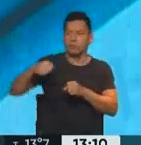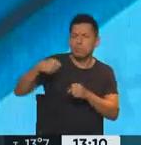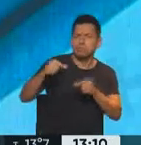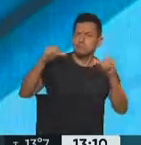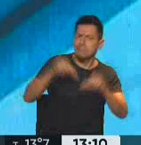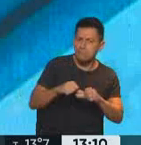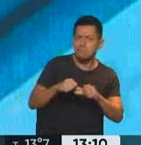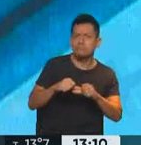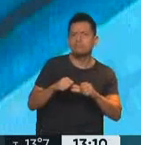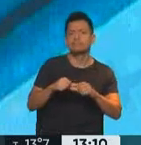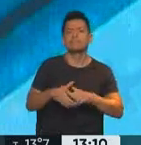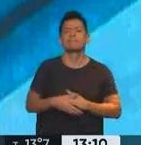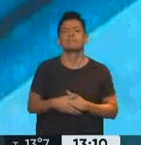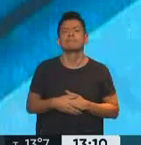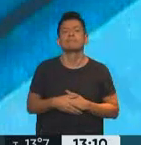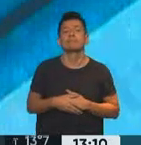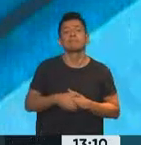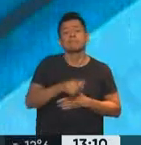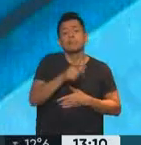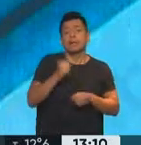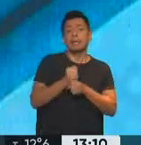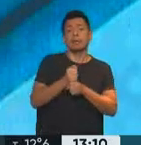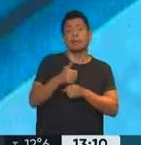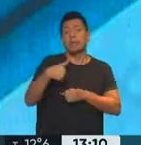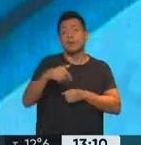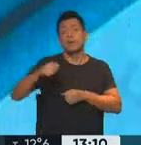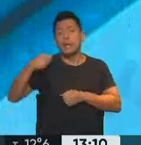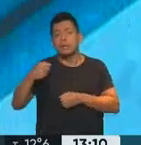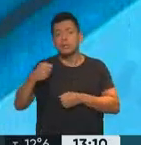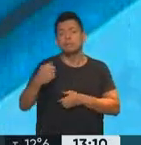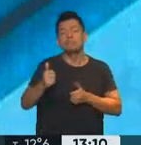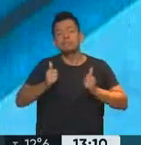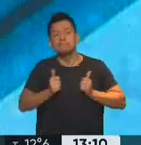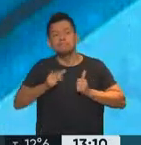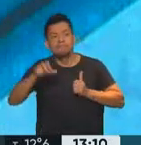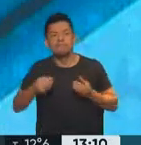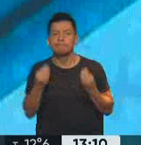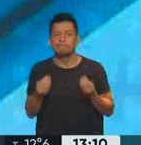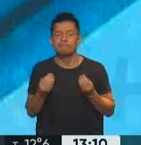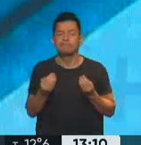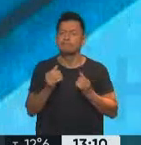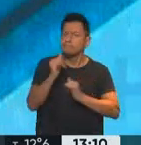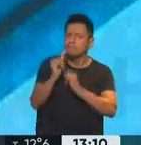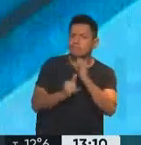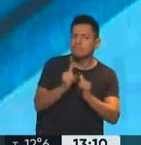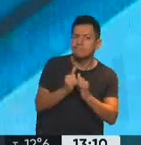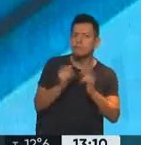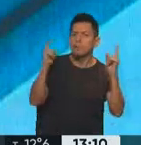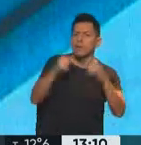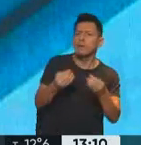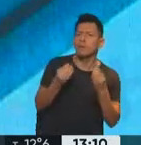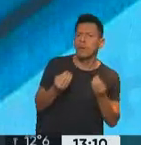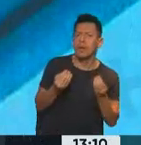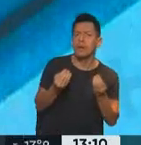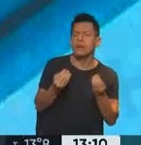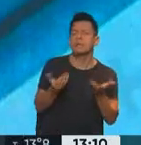vida activa que se traslada a la vida pasiva y poder reflejar cuál es el problema que hay que abordar